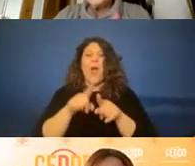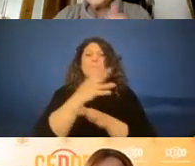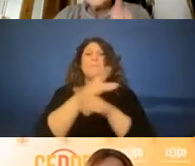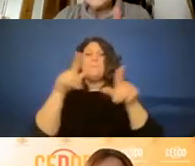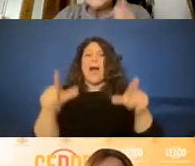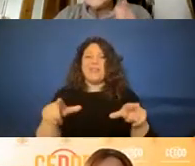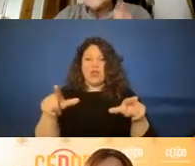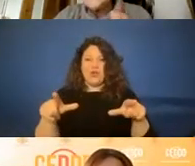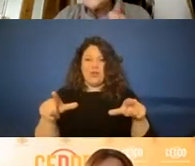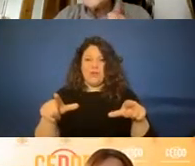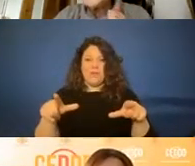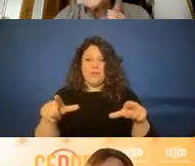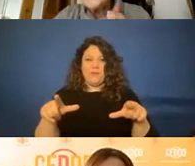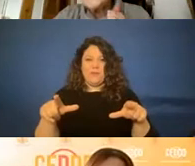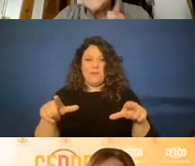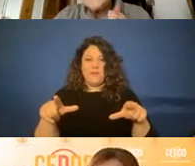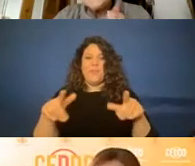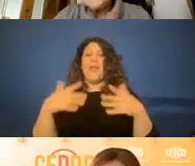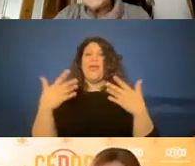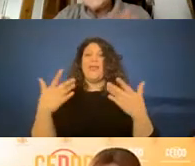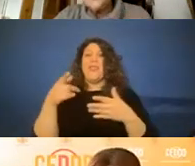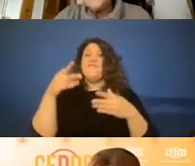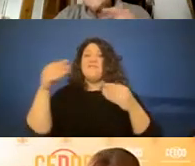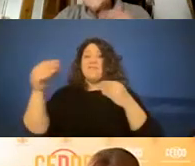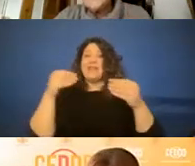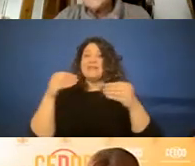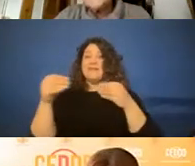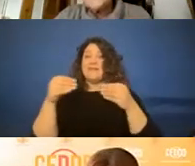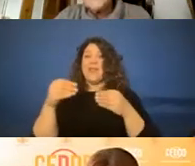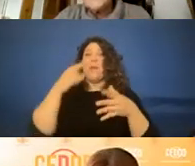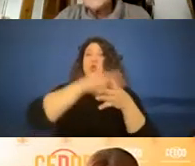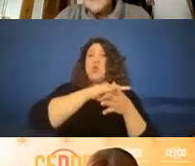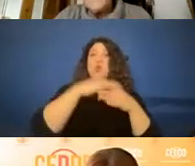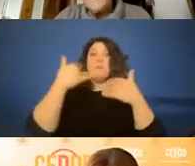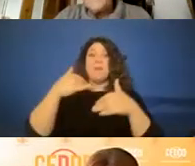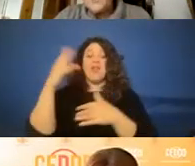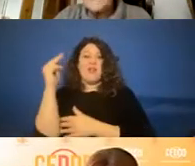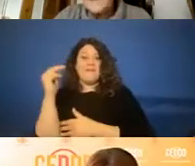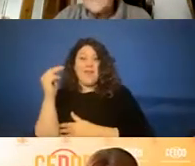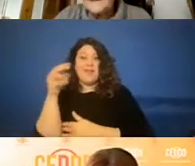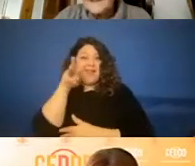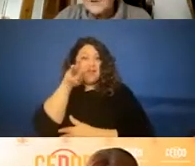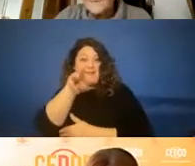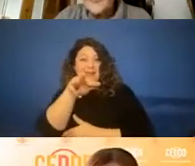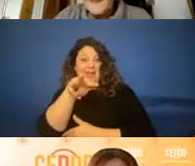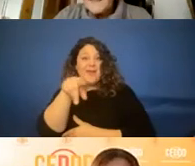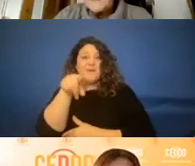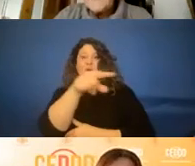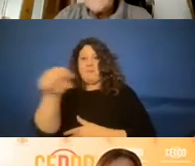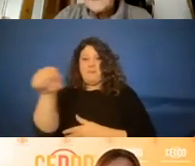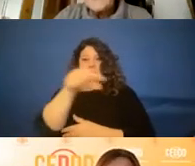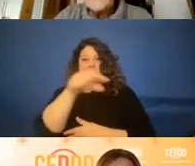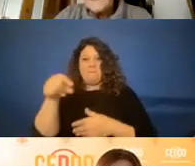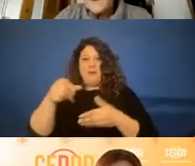Entonces, el criterio de flexibilidad es que lunes, miércoles y viernes van por este pasillo,